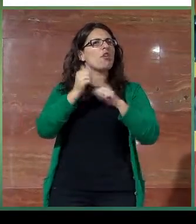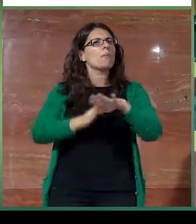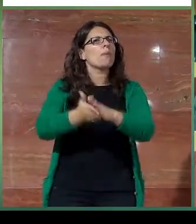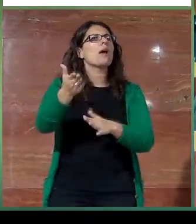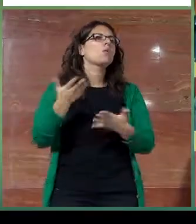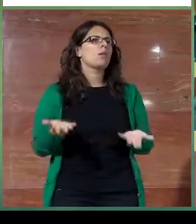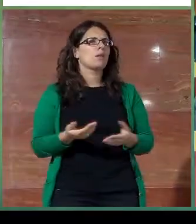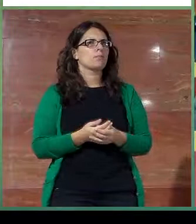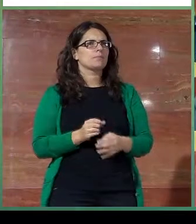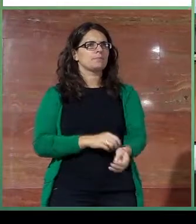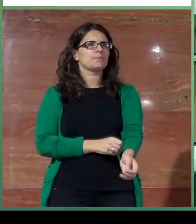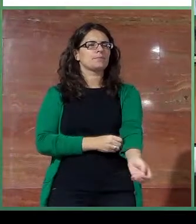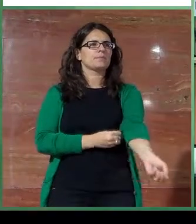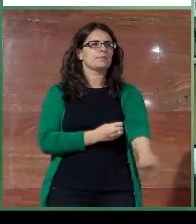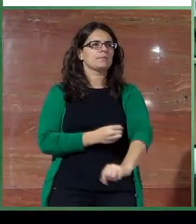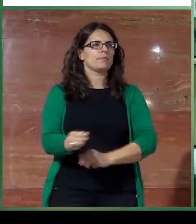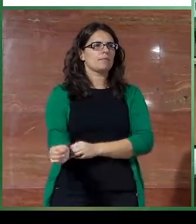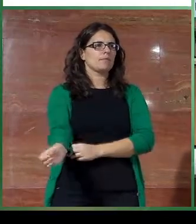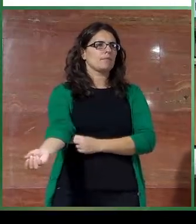Gracias.